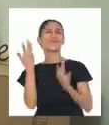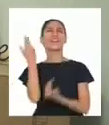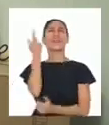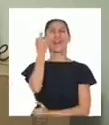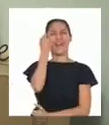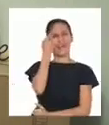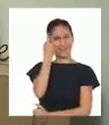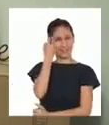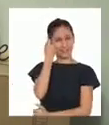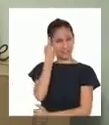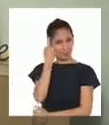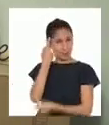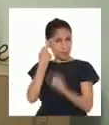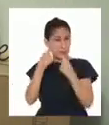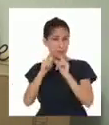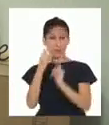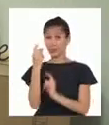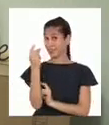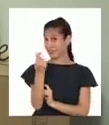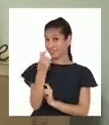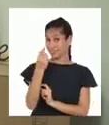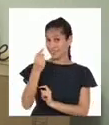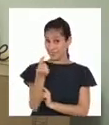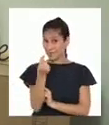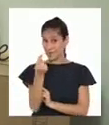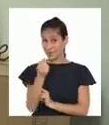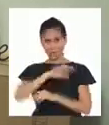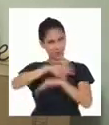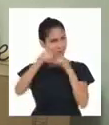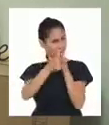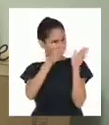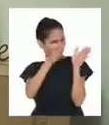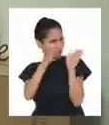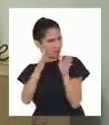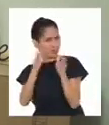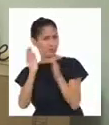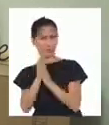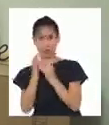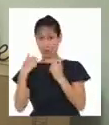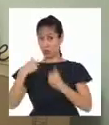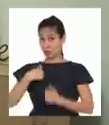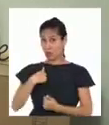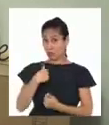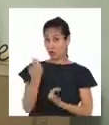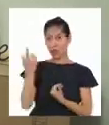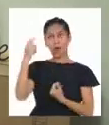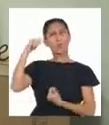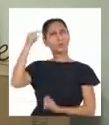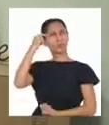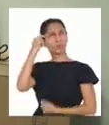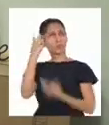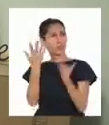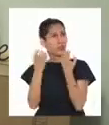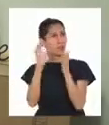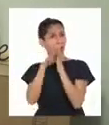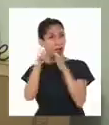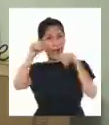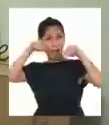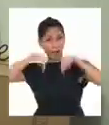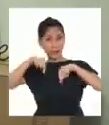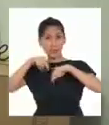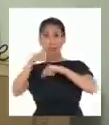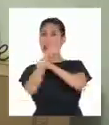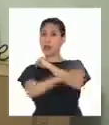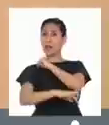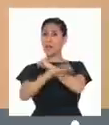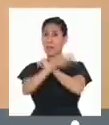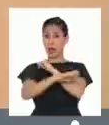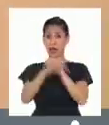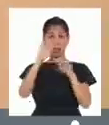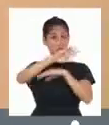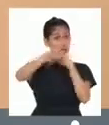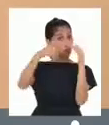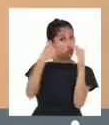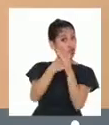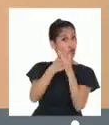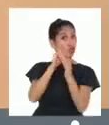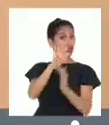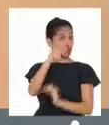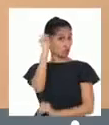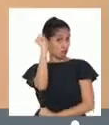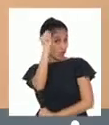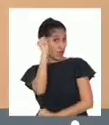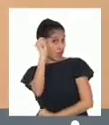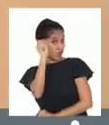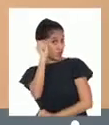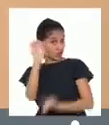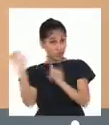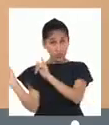Entiendo, pero que se apuren todos esos pasos porque yo no quiero un país donde ni todas ni todos puedan tener los mismos derechos. En este proceso